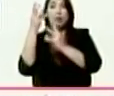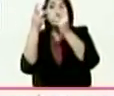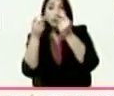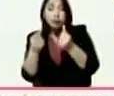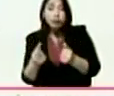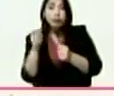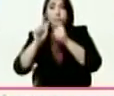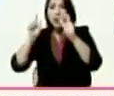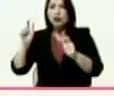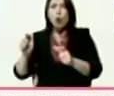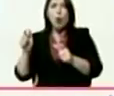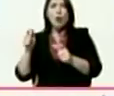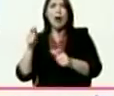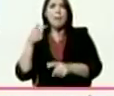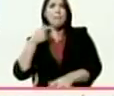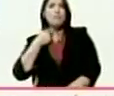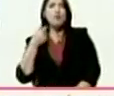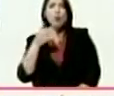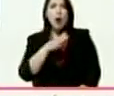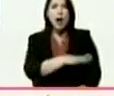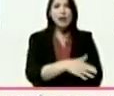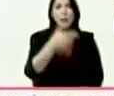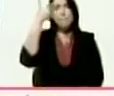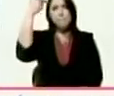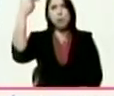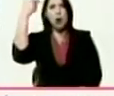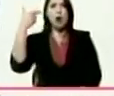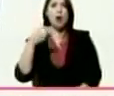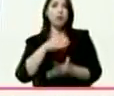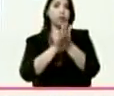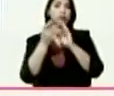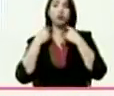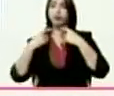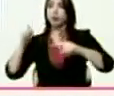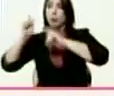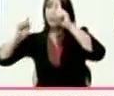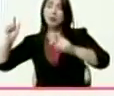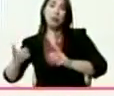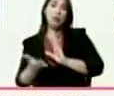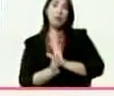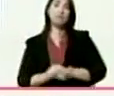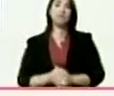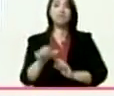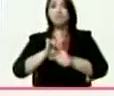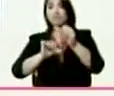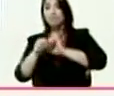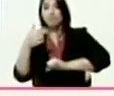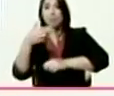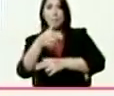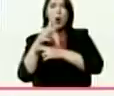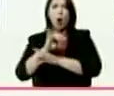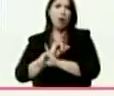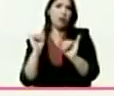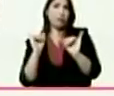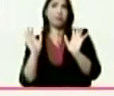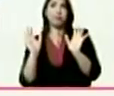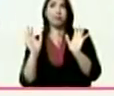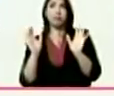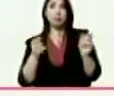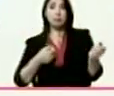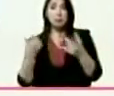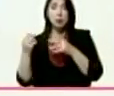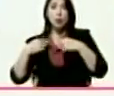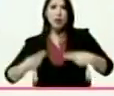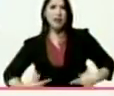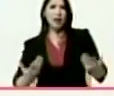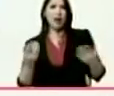con disparos en la cabeza, desaparecidos, heridos de bala, que van directo hacia la humanidad. En